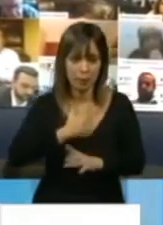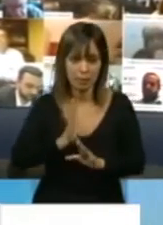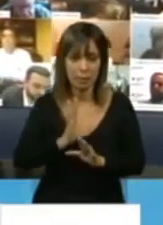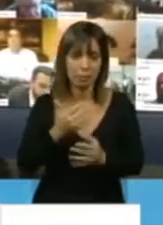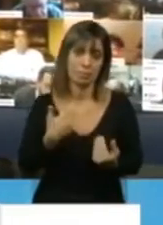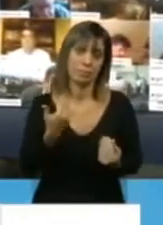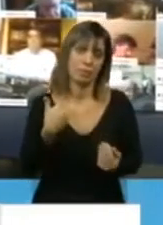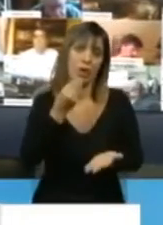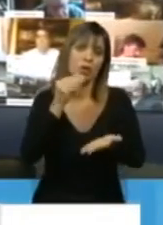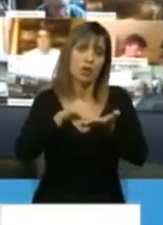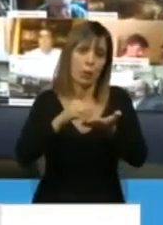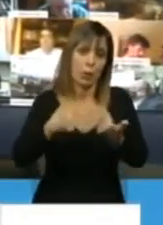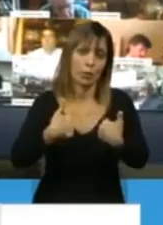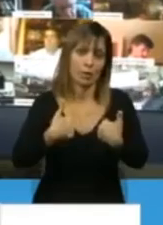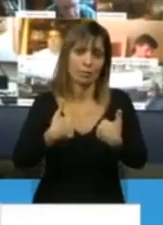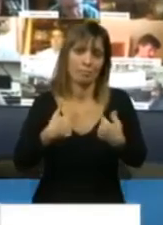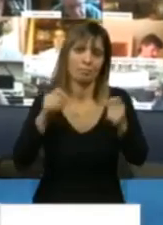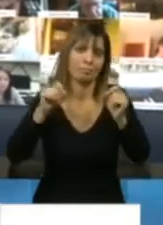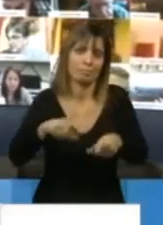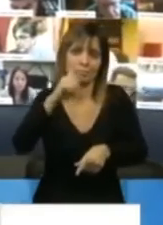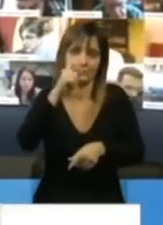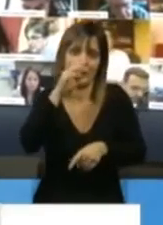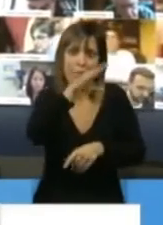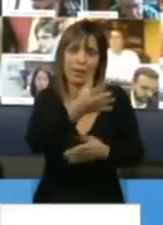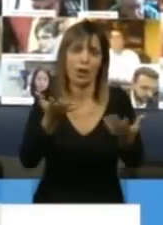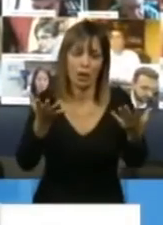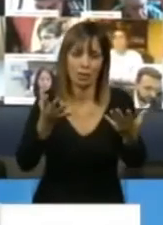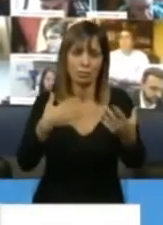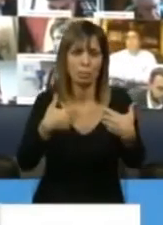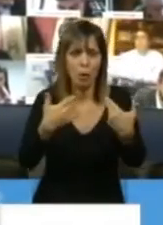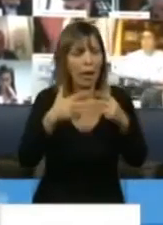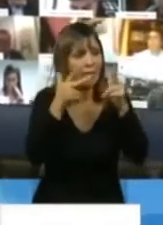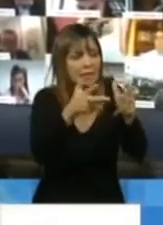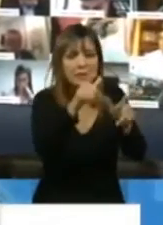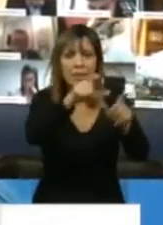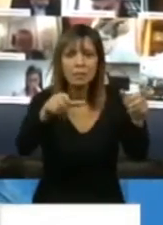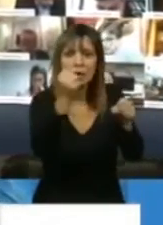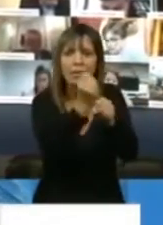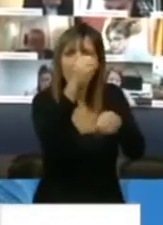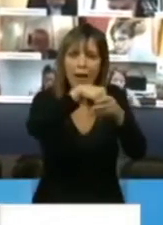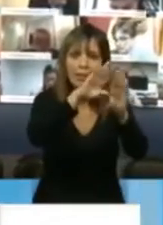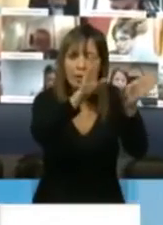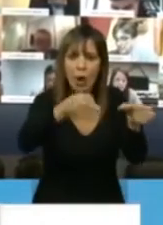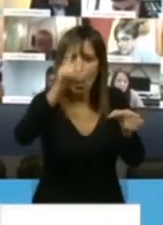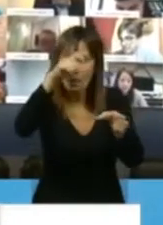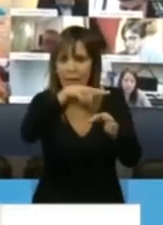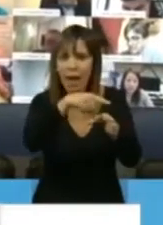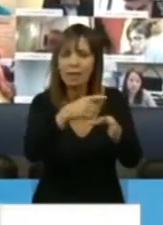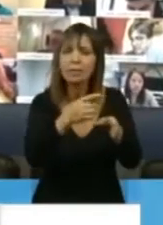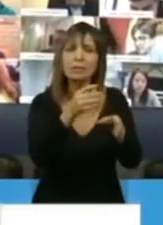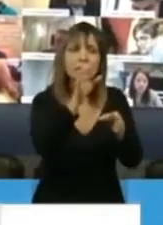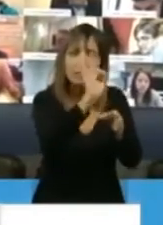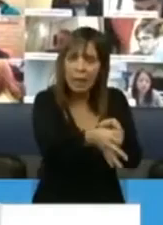petrolera que chubut y decirle a los trabajadores de la salud que van a tener acceso a este